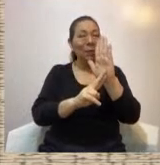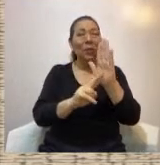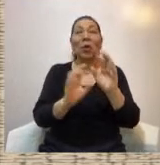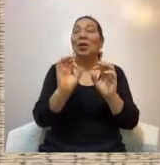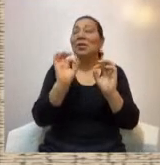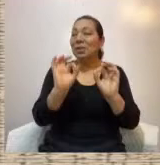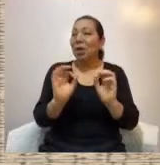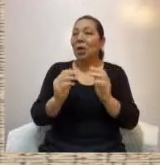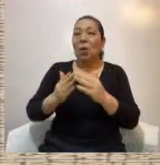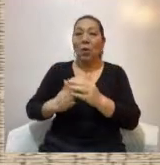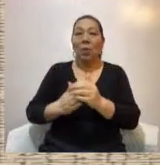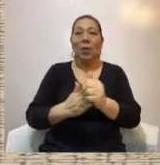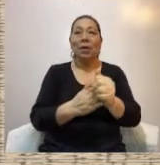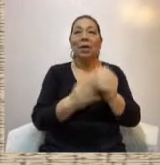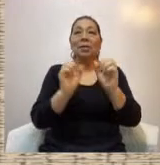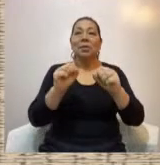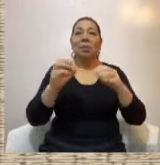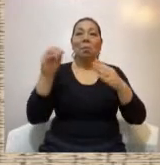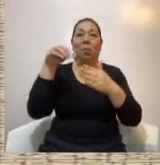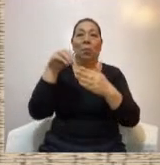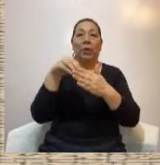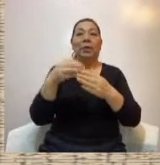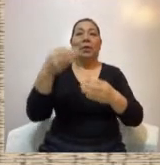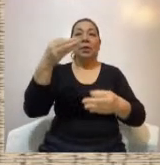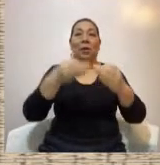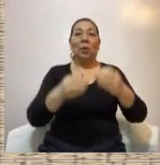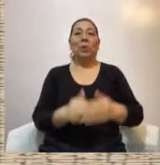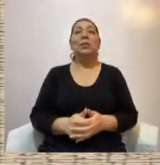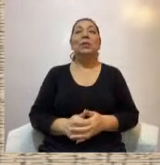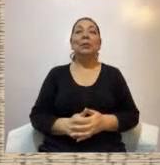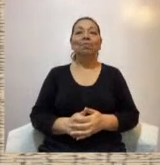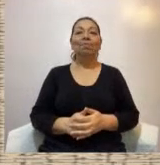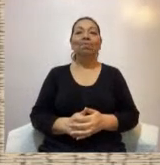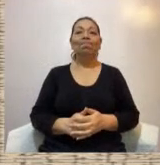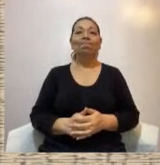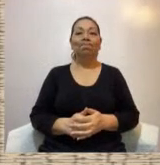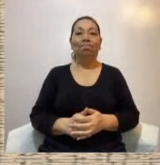en mención, sigan los lineamientos que también se exponen en la propia sentencia.